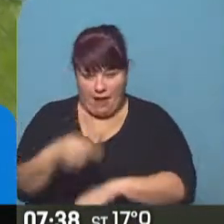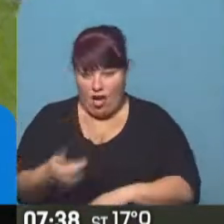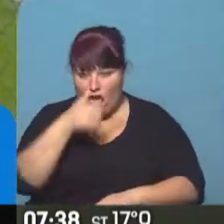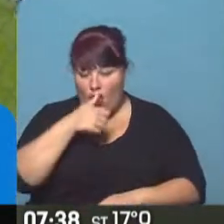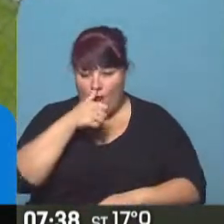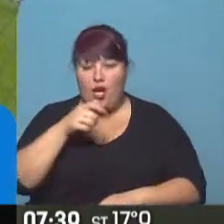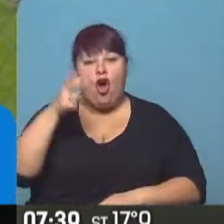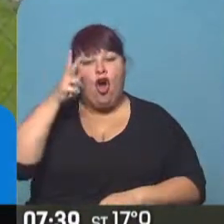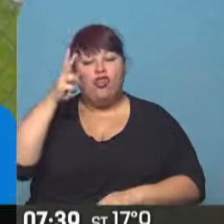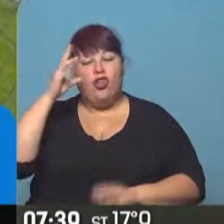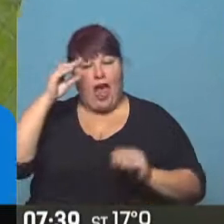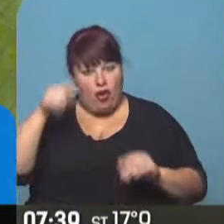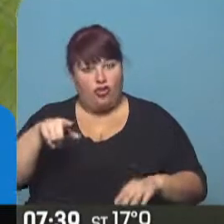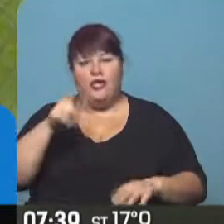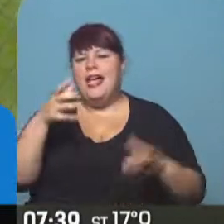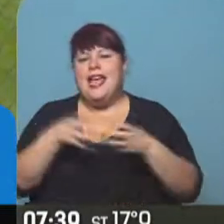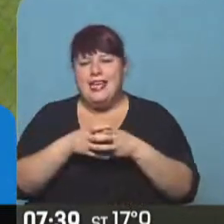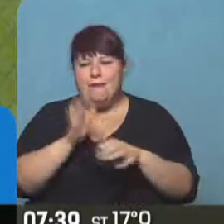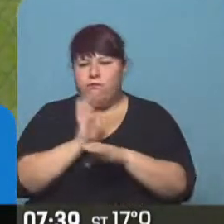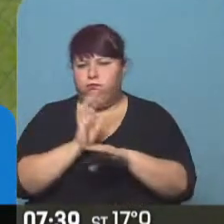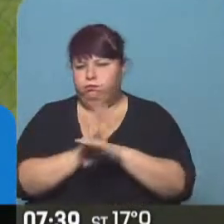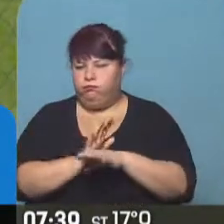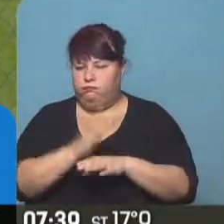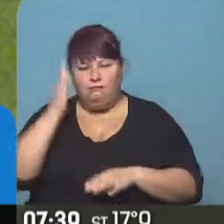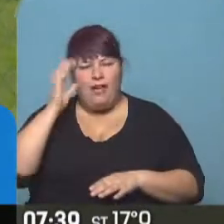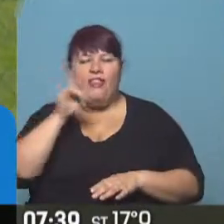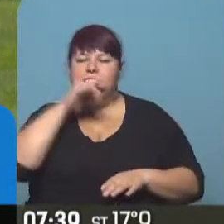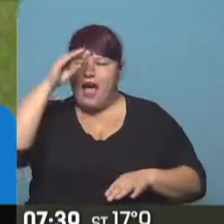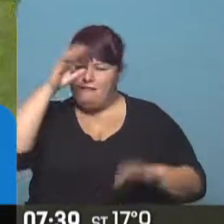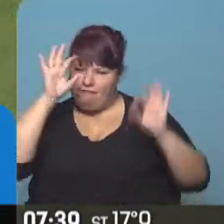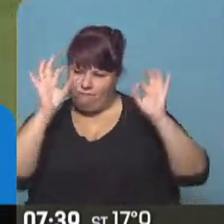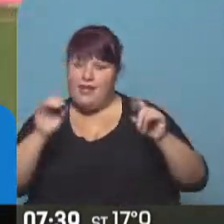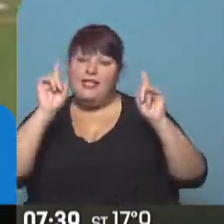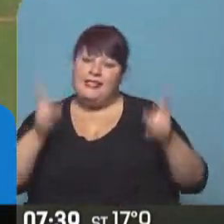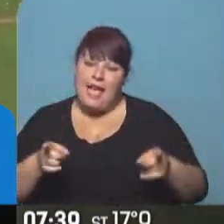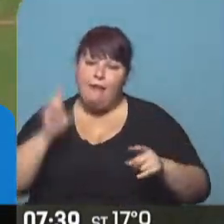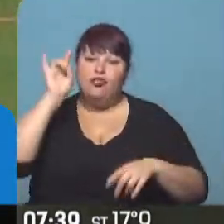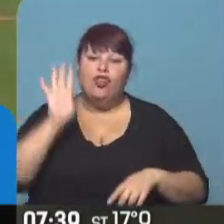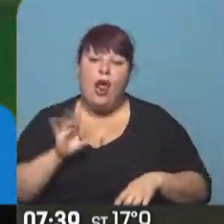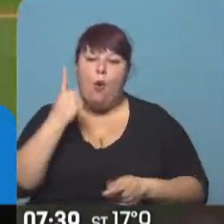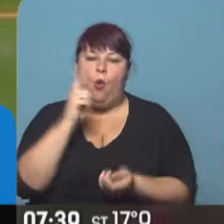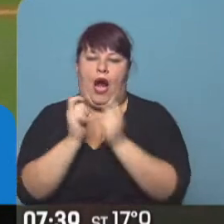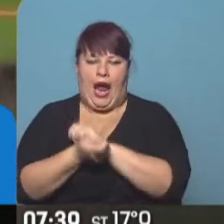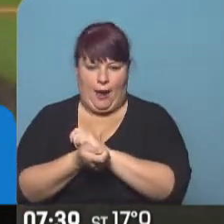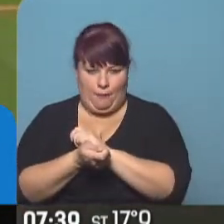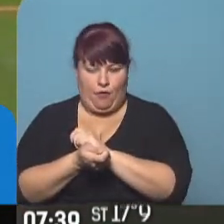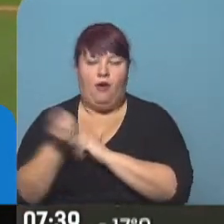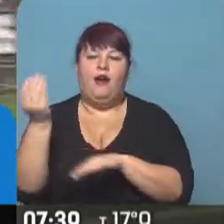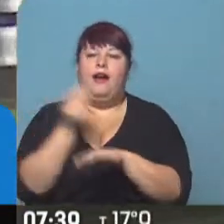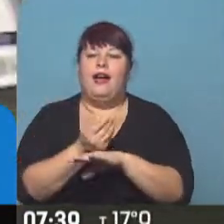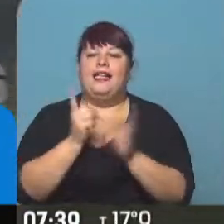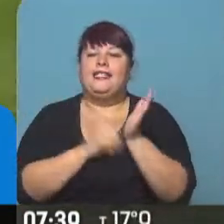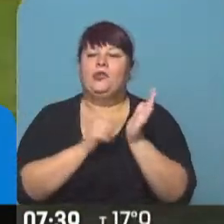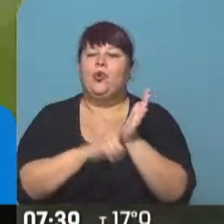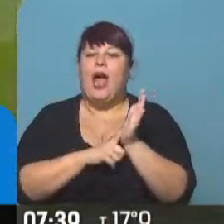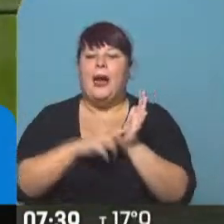las 20:05, con equipo que prácticamente está en la cabeza de Marcelo Gallardo. Incluiría solo una modificación: el ingreso en la